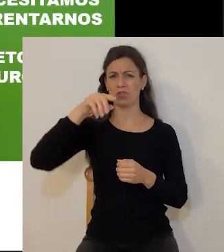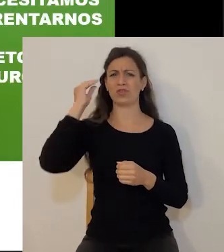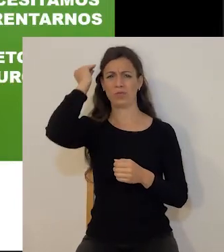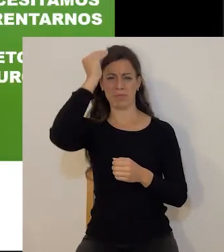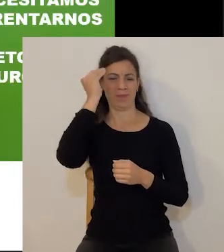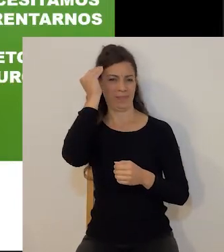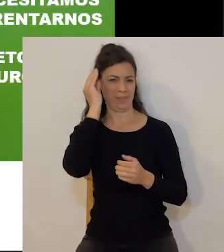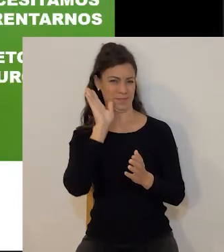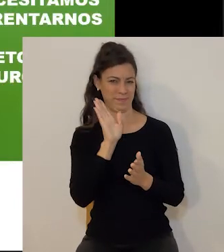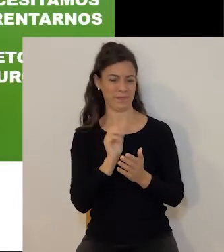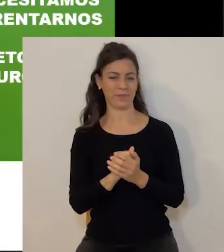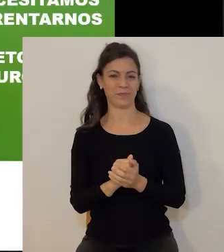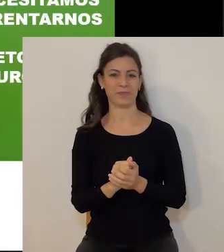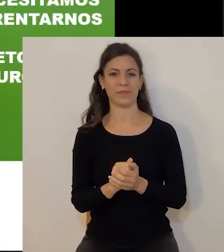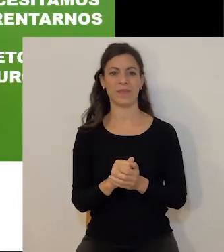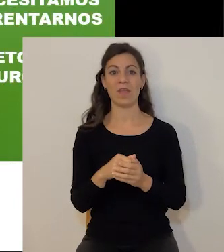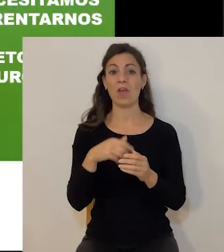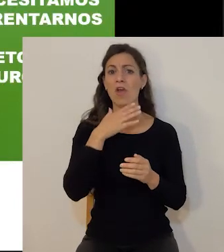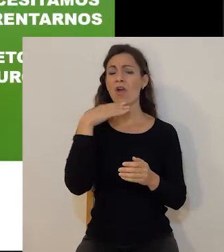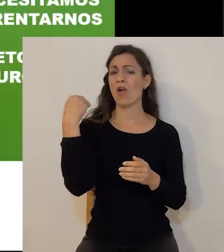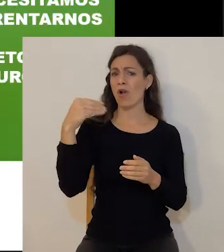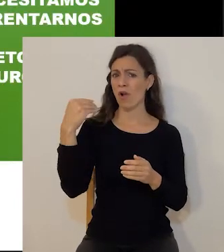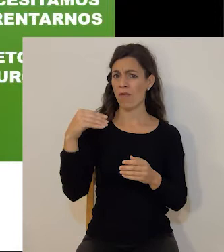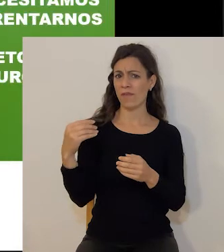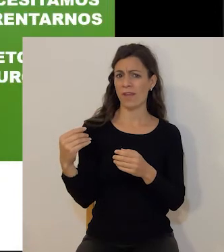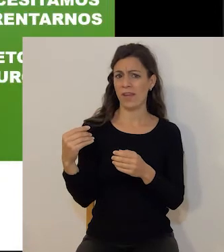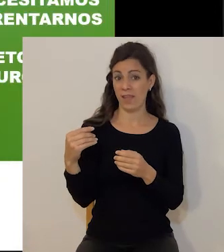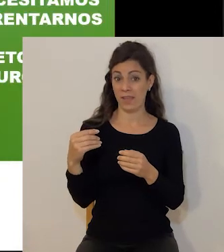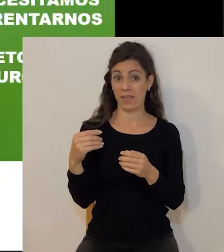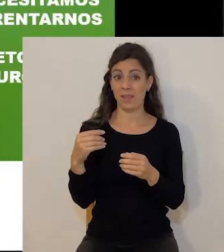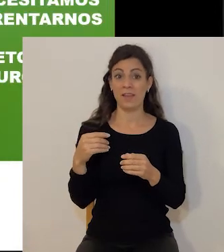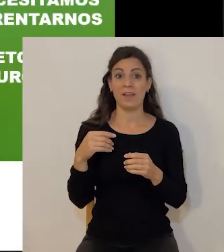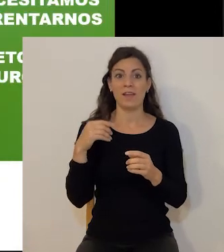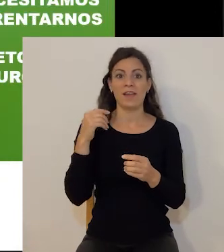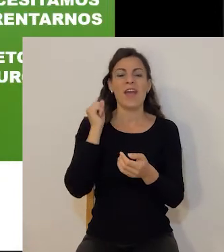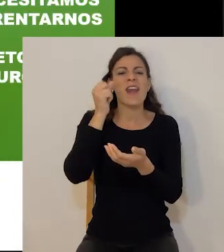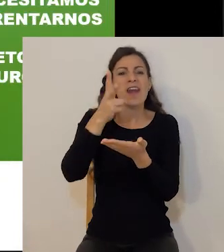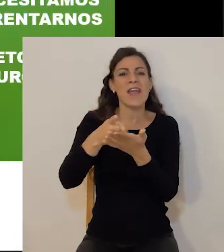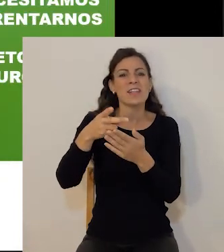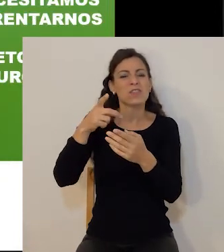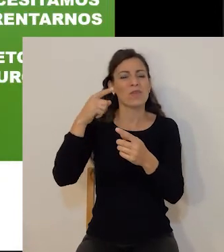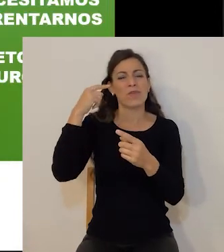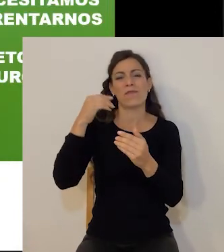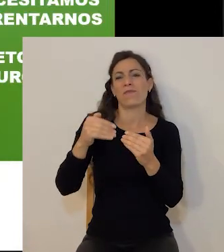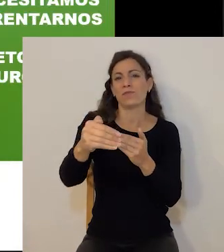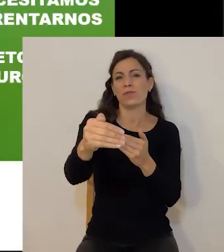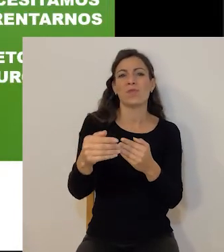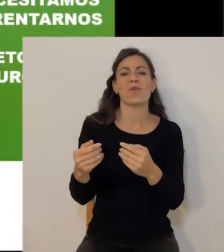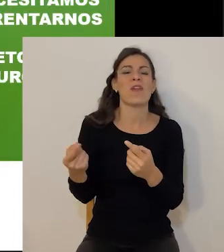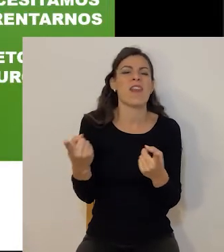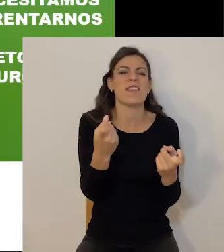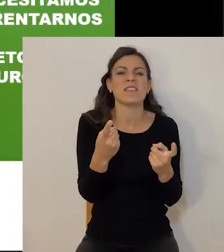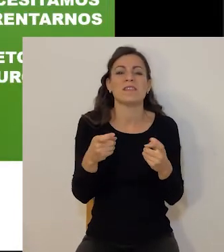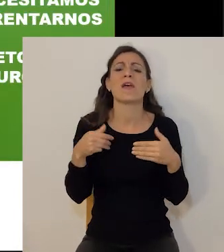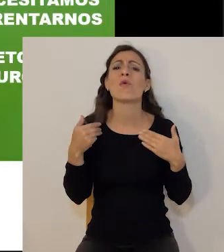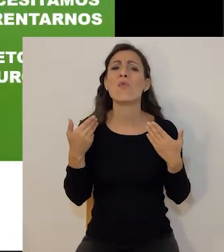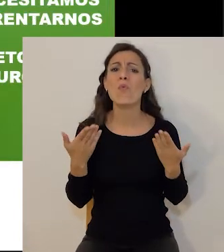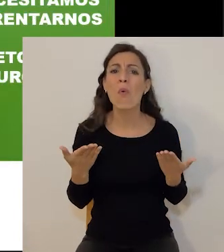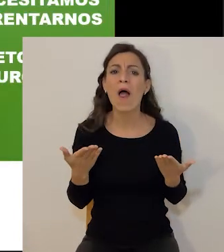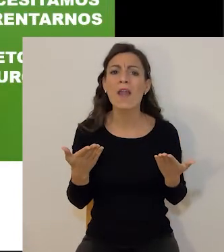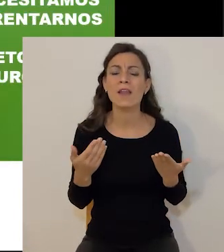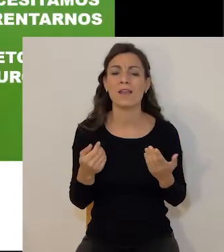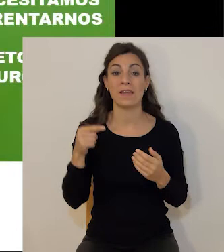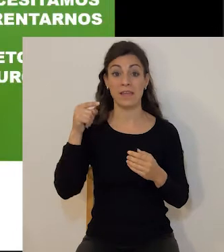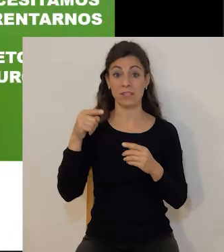¿qué necesitan los jóvenes para enfrentarse a los retos del futuro? Esto es un debate